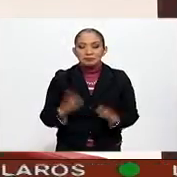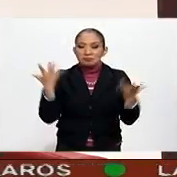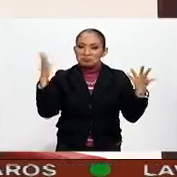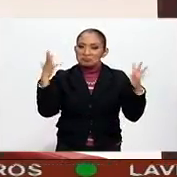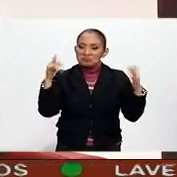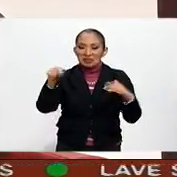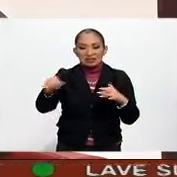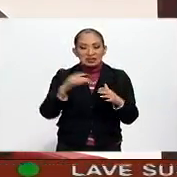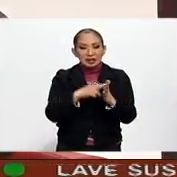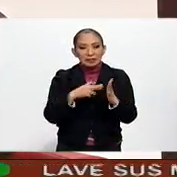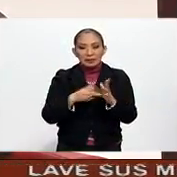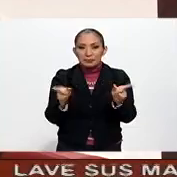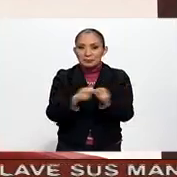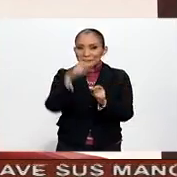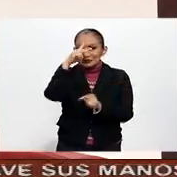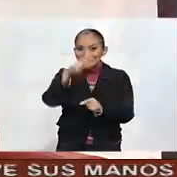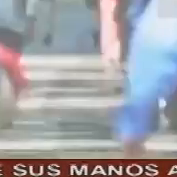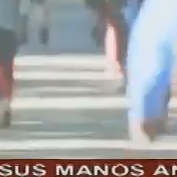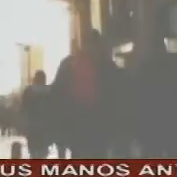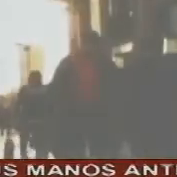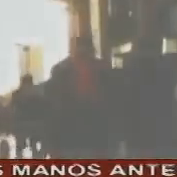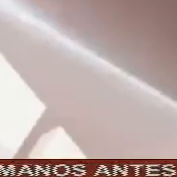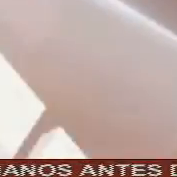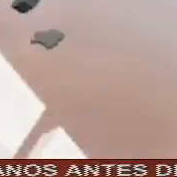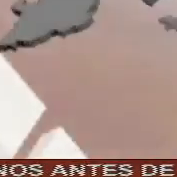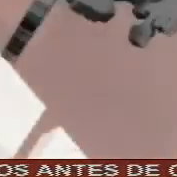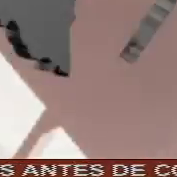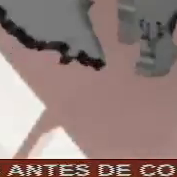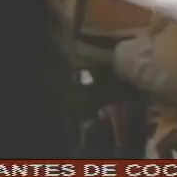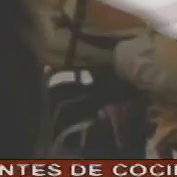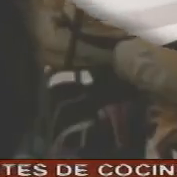Aplausos a esa medida. Las breves del país.